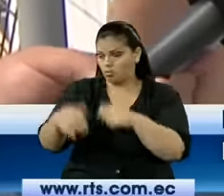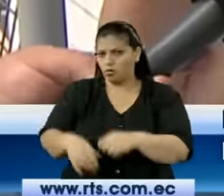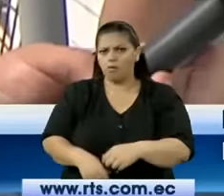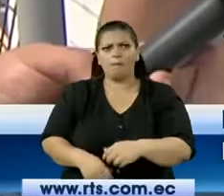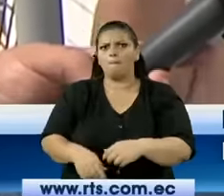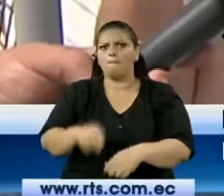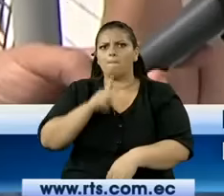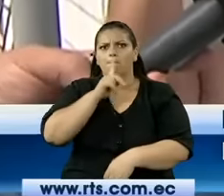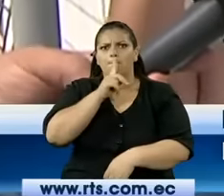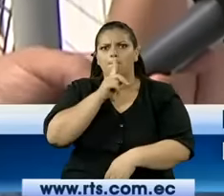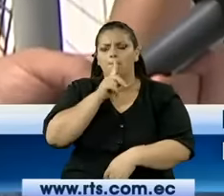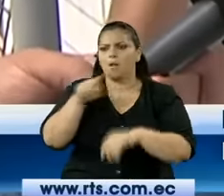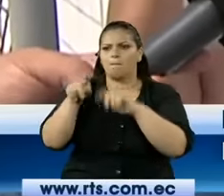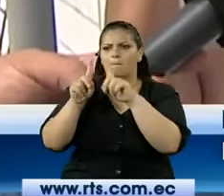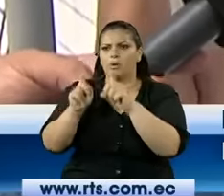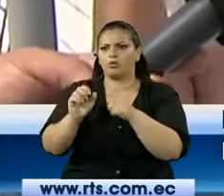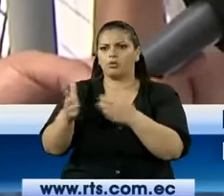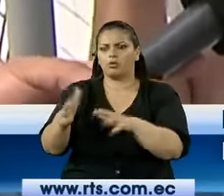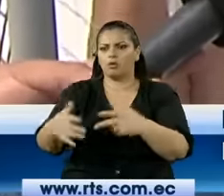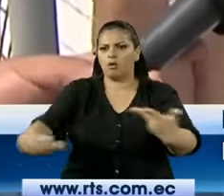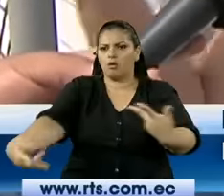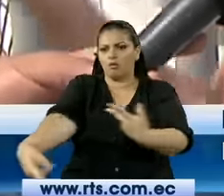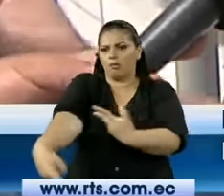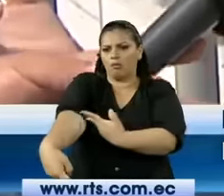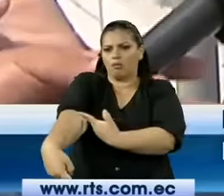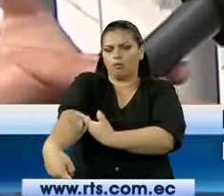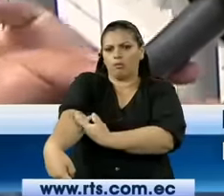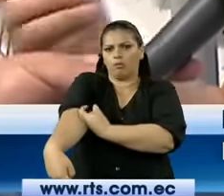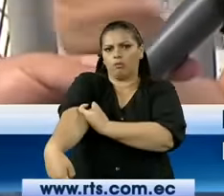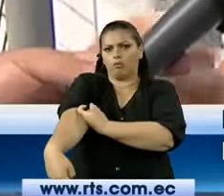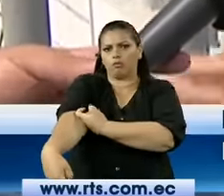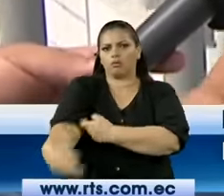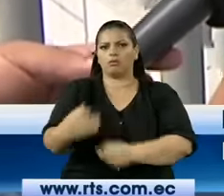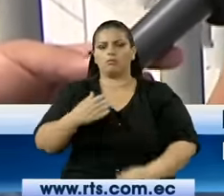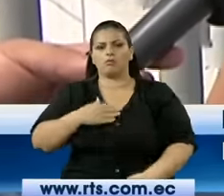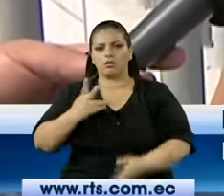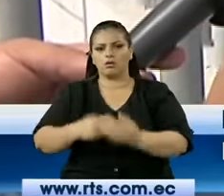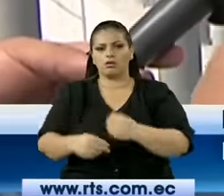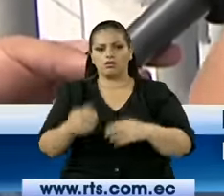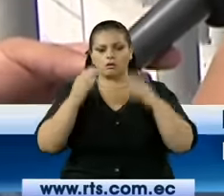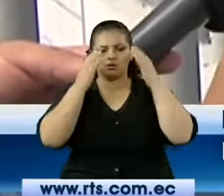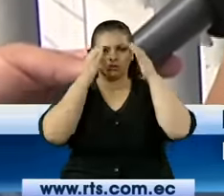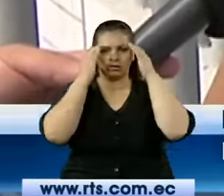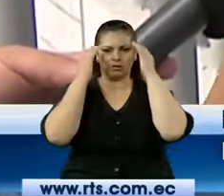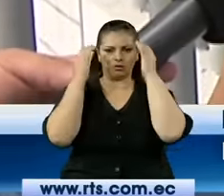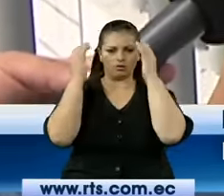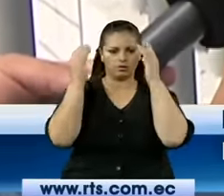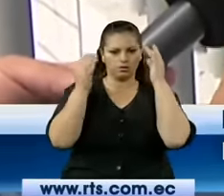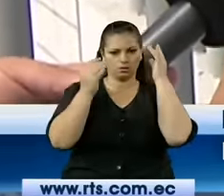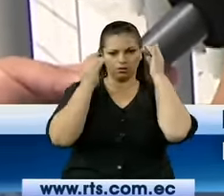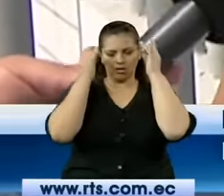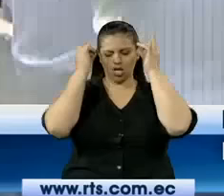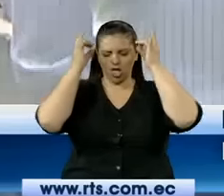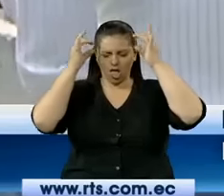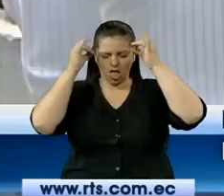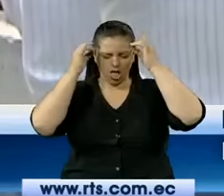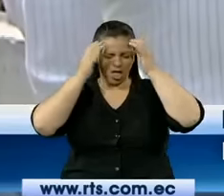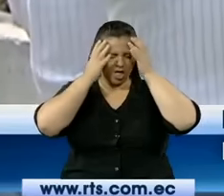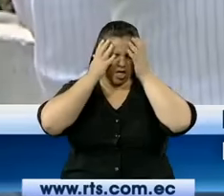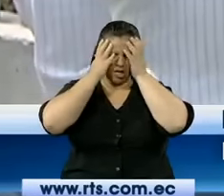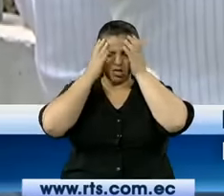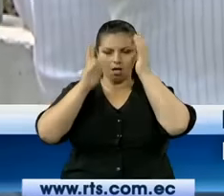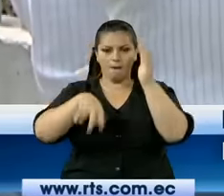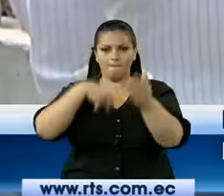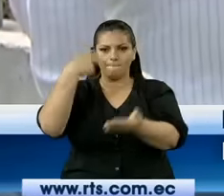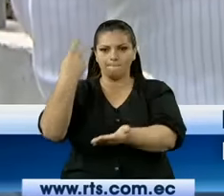se coge la cabeza, se desploma totalmente, ella queda en shock y no hizo absolutamente nada. Al cabo de